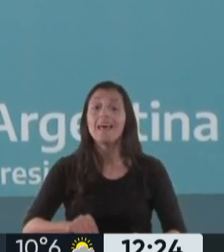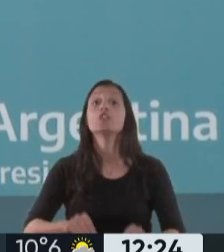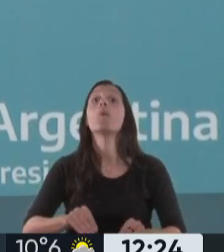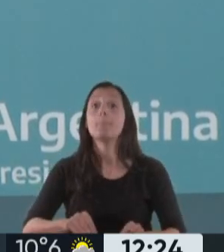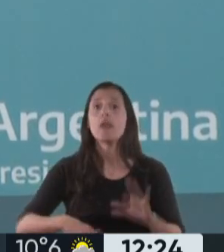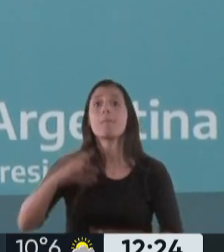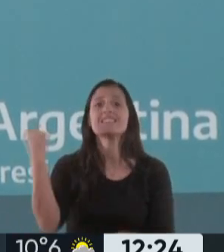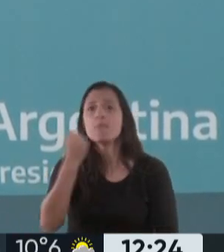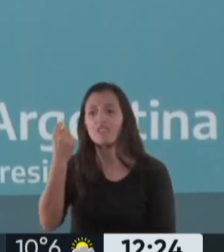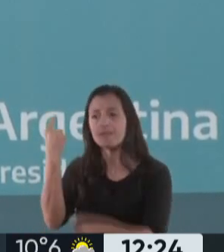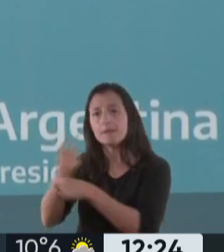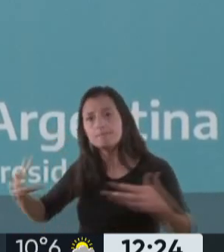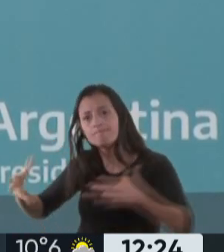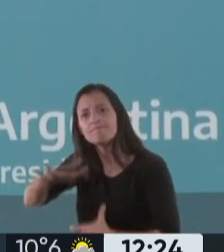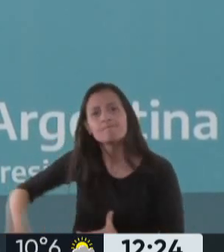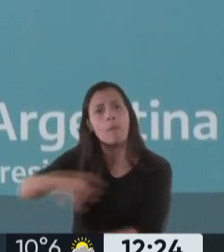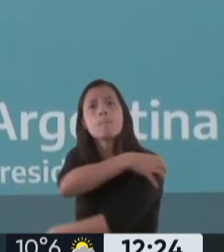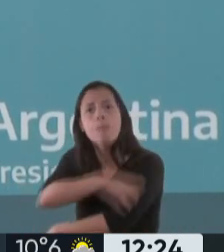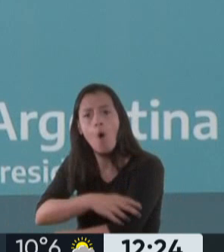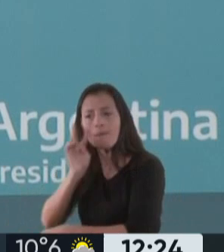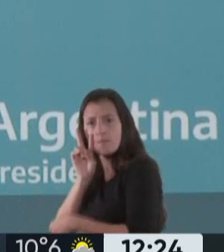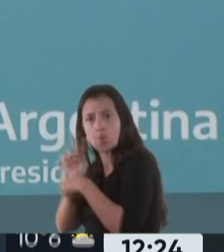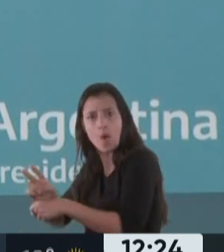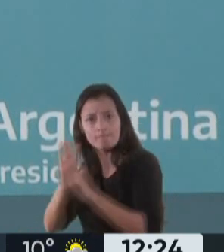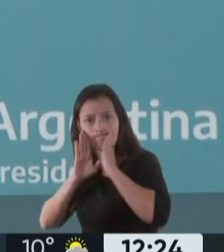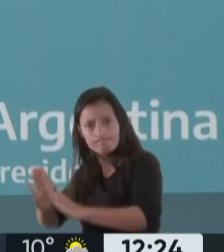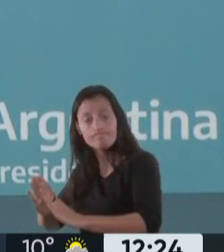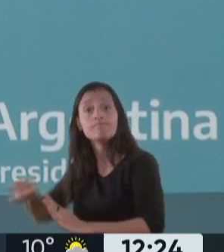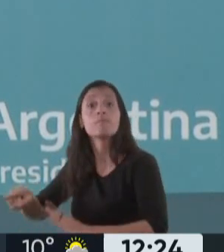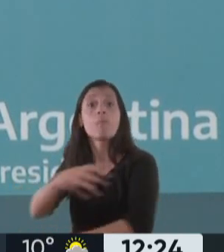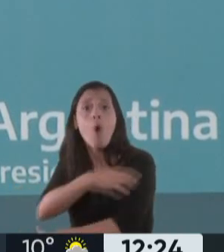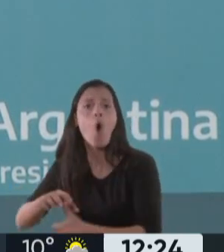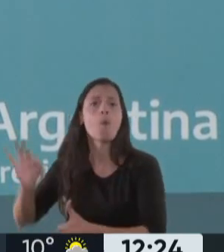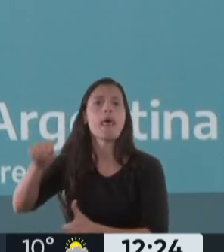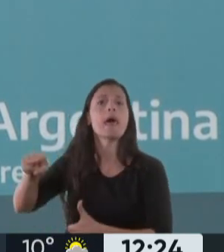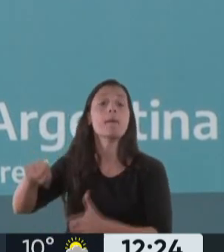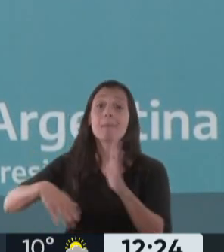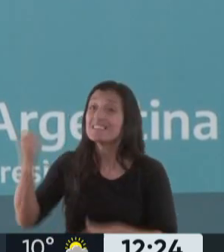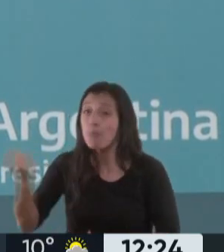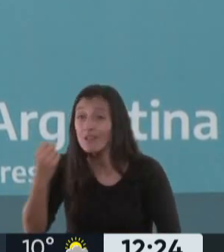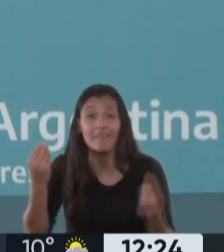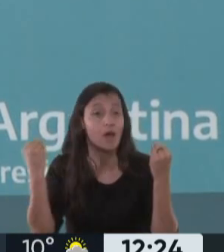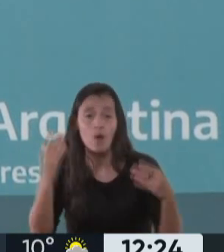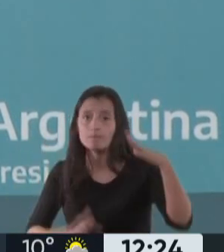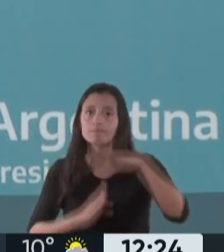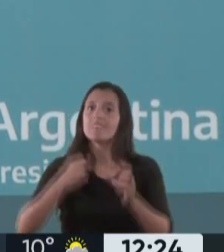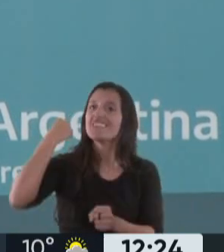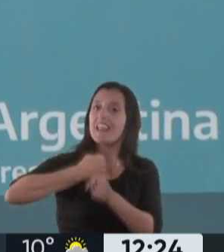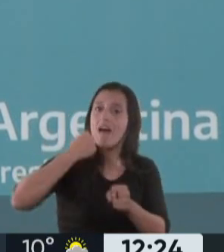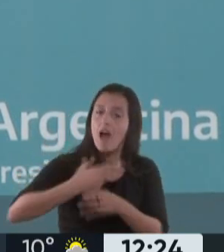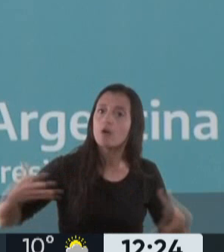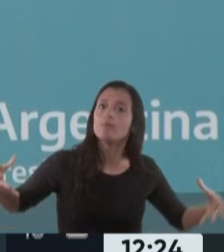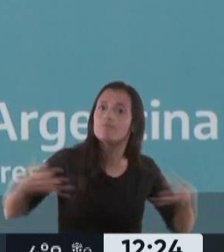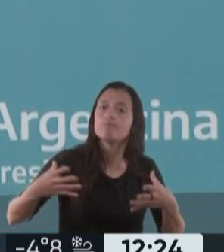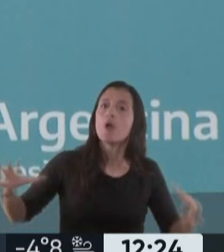de la indigencia, cuidar a los argentinos y argentinas que están bajo la línea de la pobreza, pero fundamentalmente trabajar de manera articulada